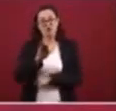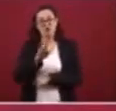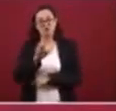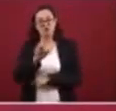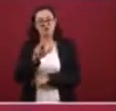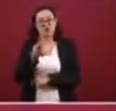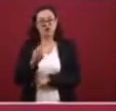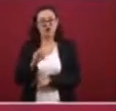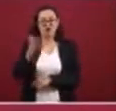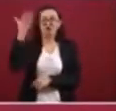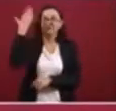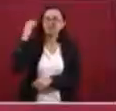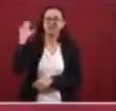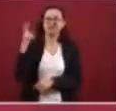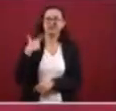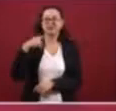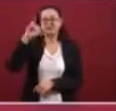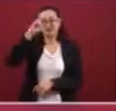cuando fui jefe de gobierno.